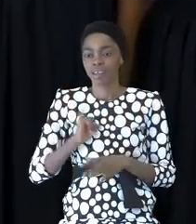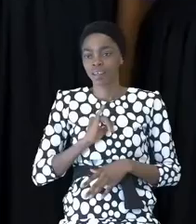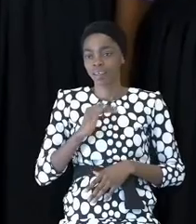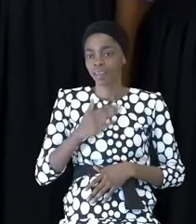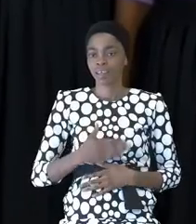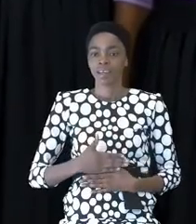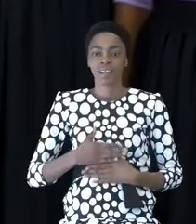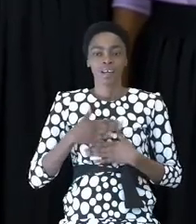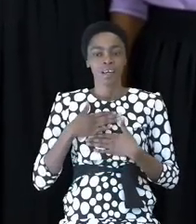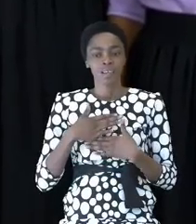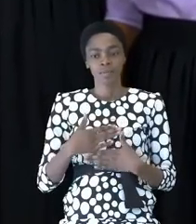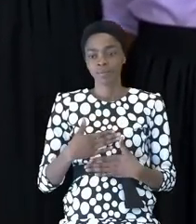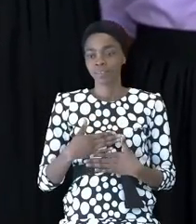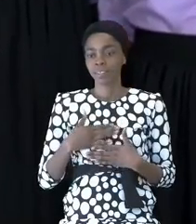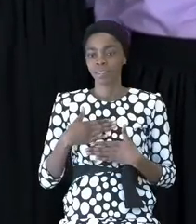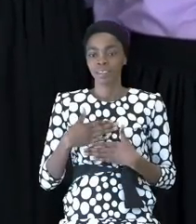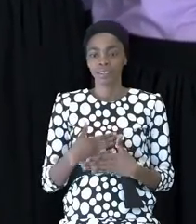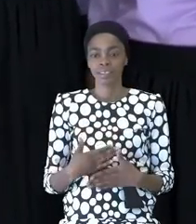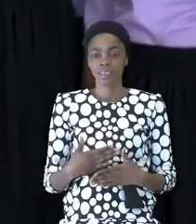respiro,